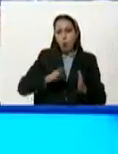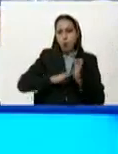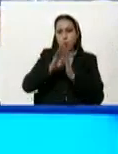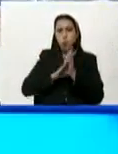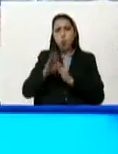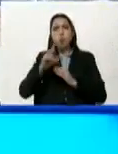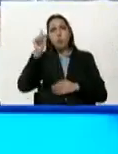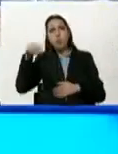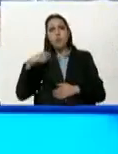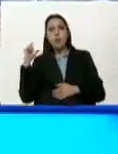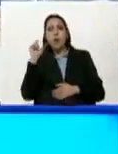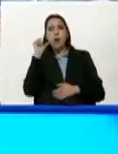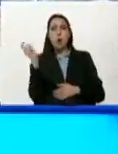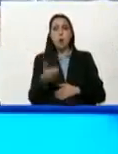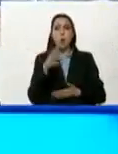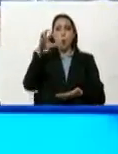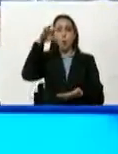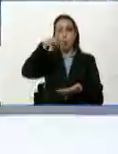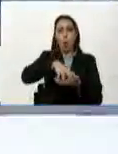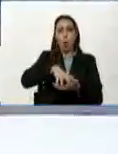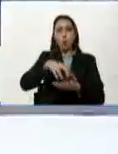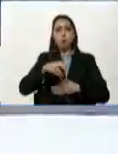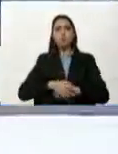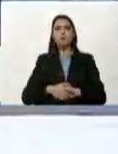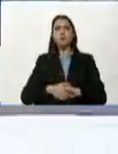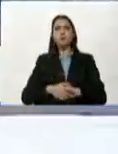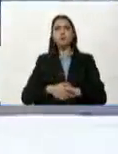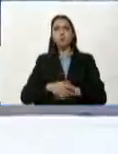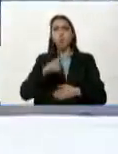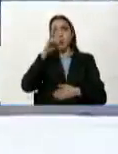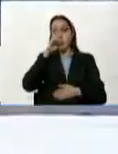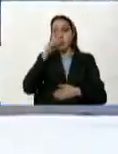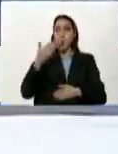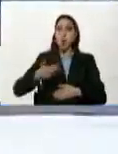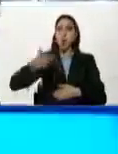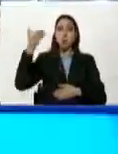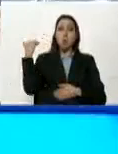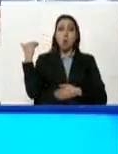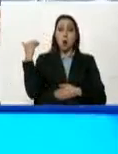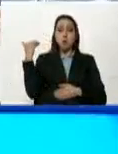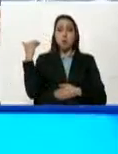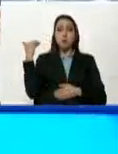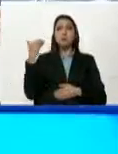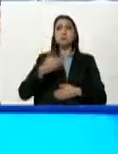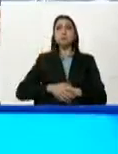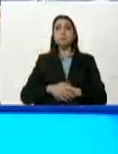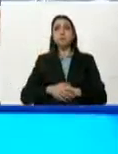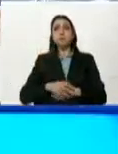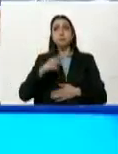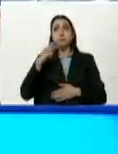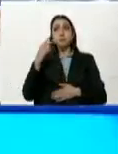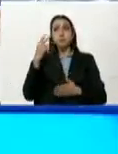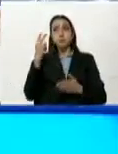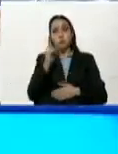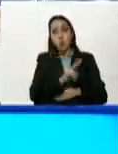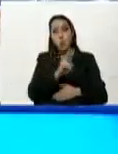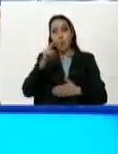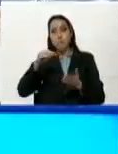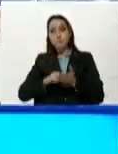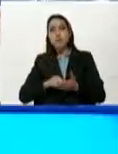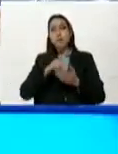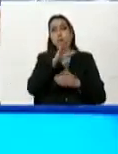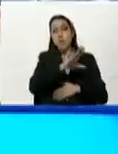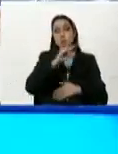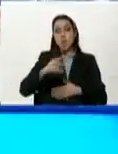guárico estaba hace dos años 2500 kilos